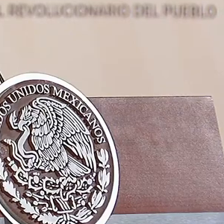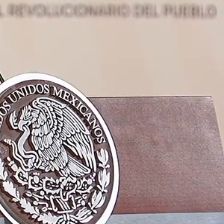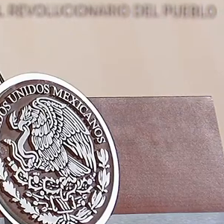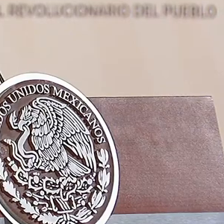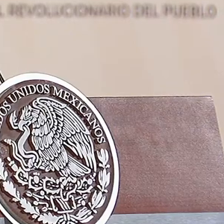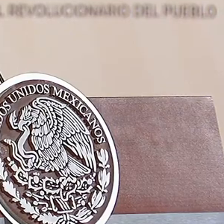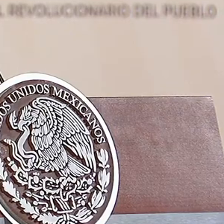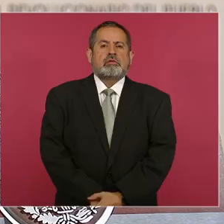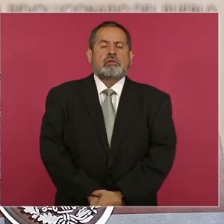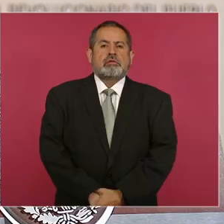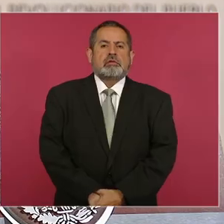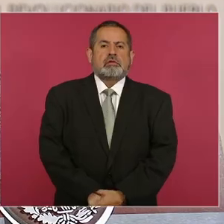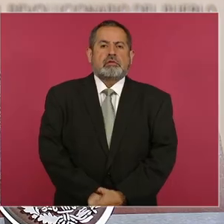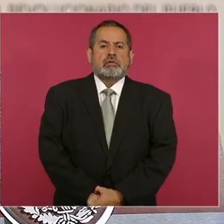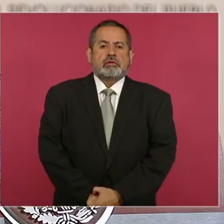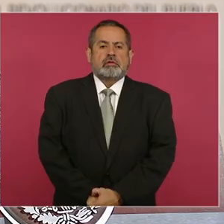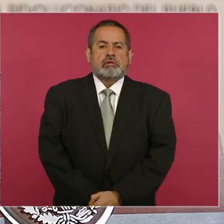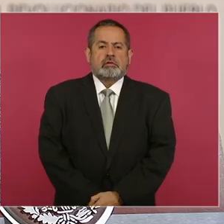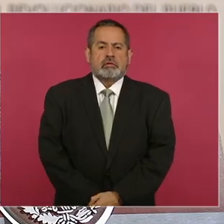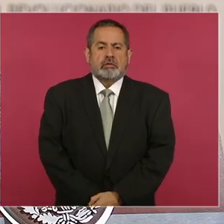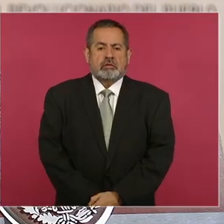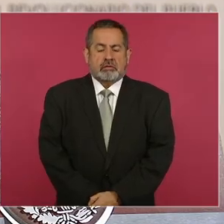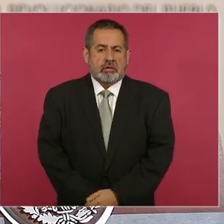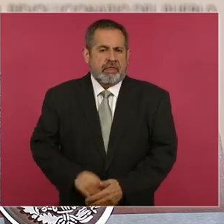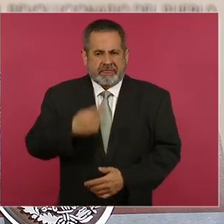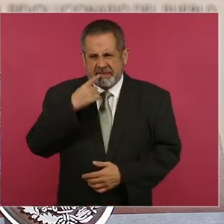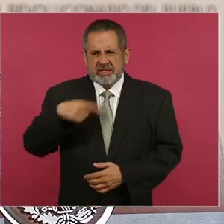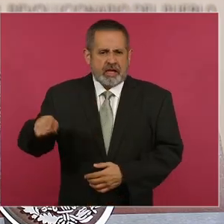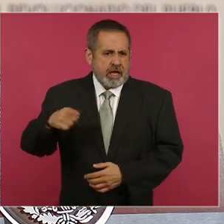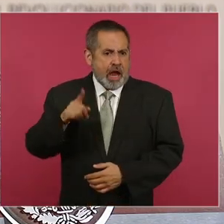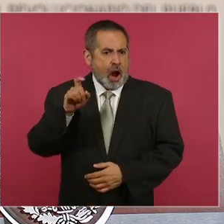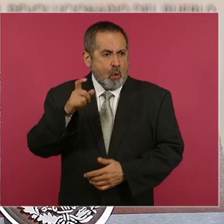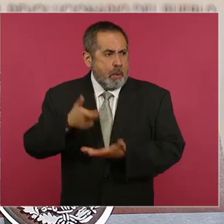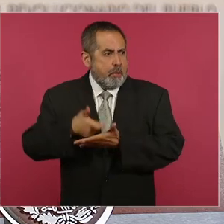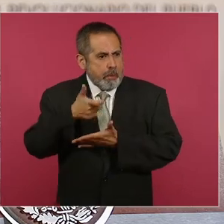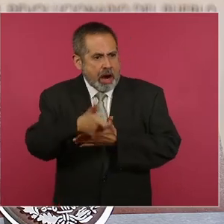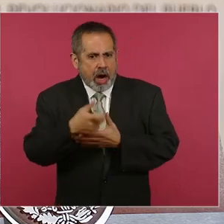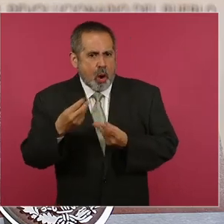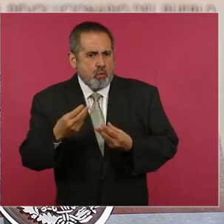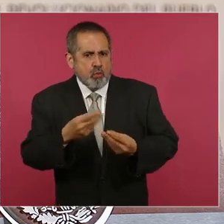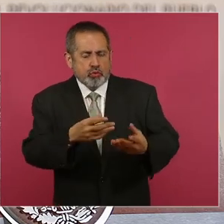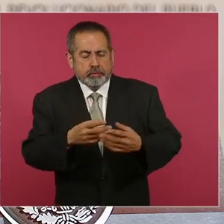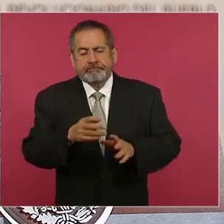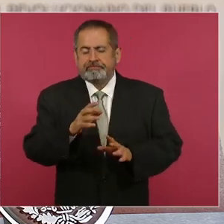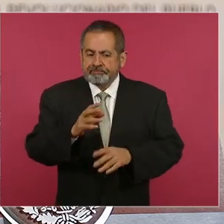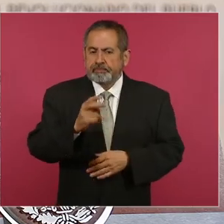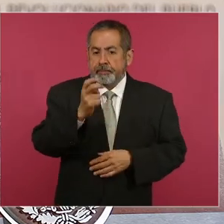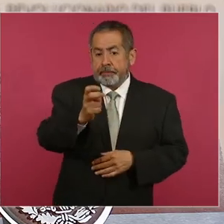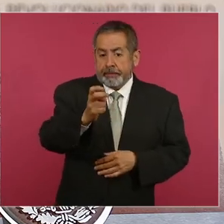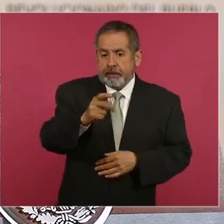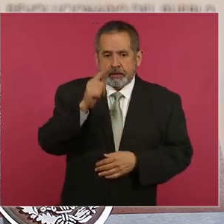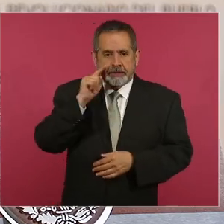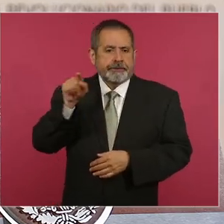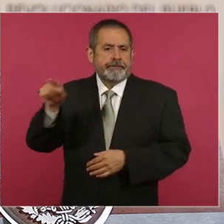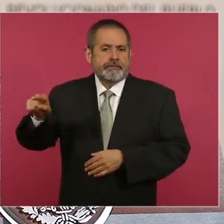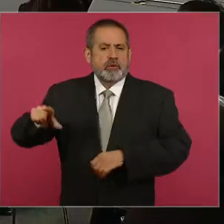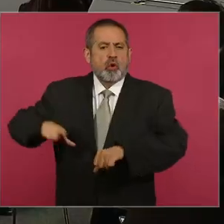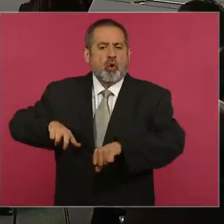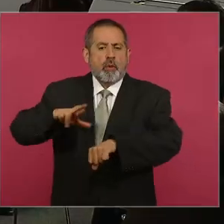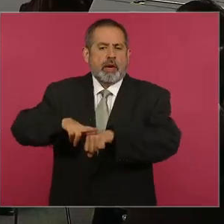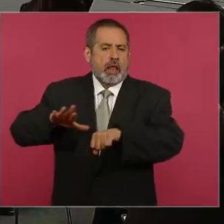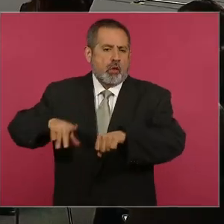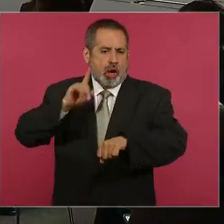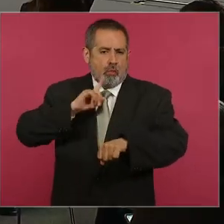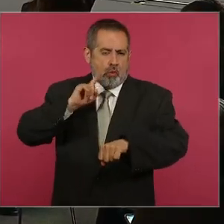y que cobran mucho por el agua. ¿Sí? Eso lo tiene que ver la gobernadora.